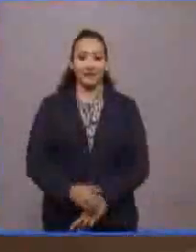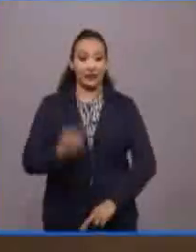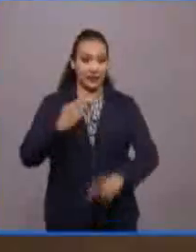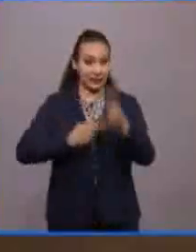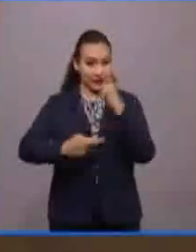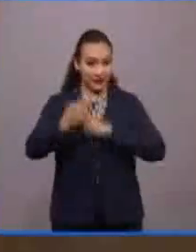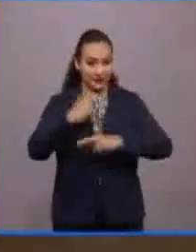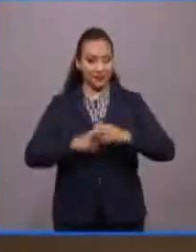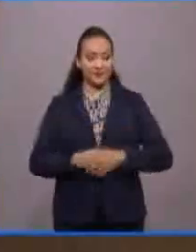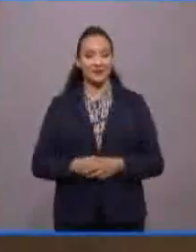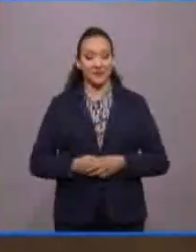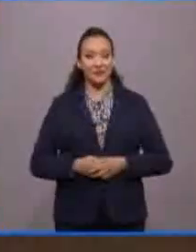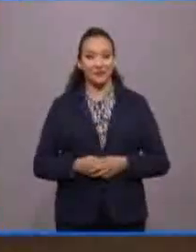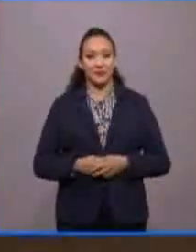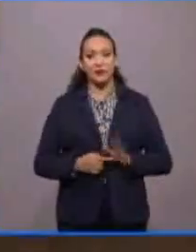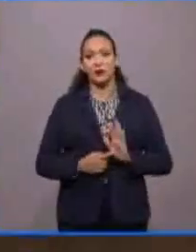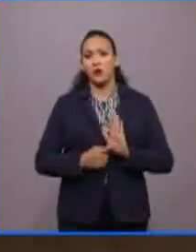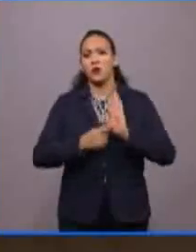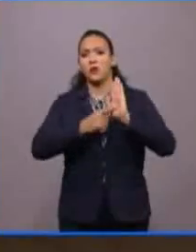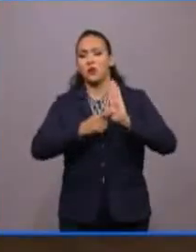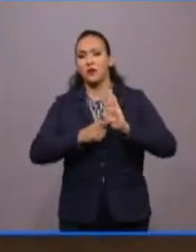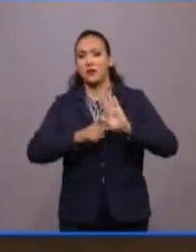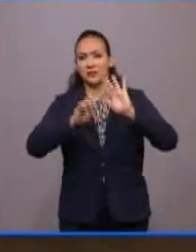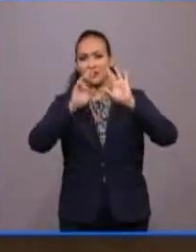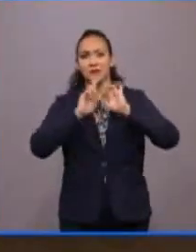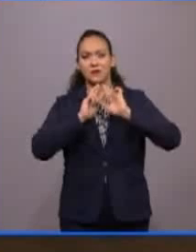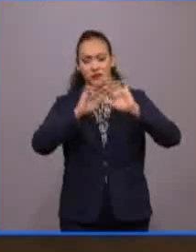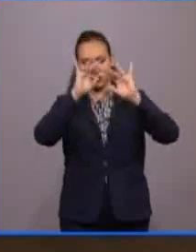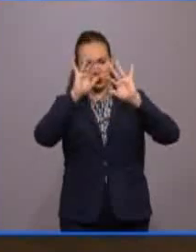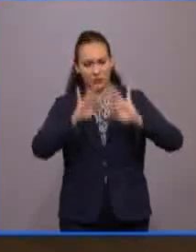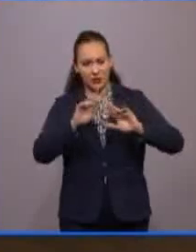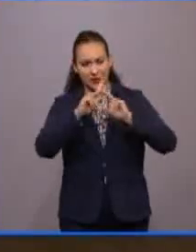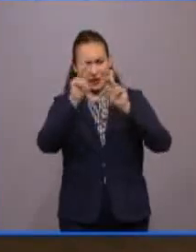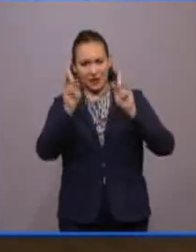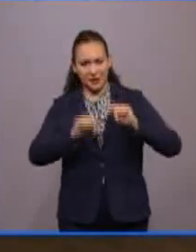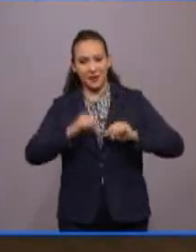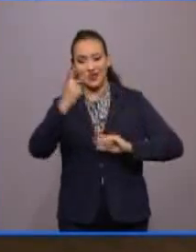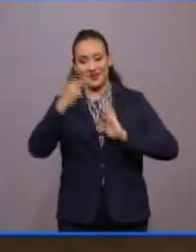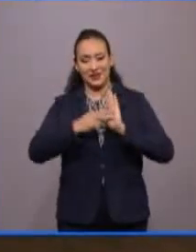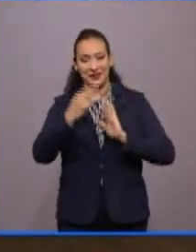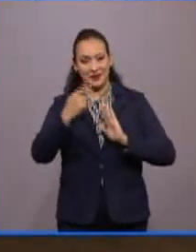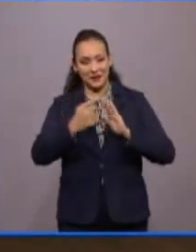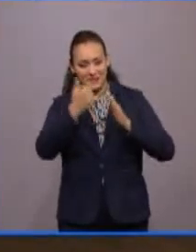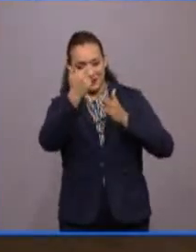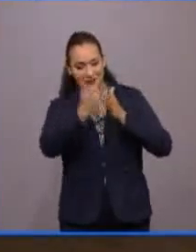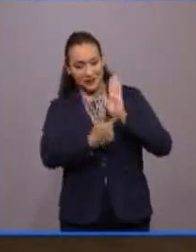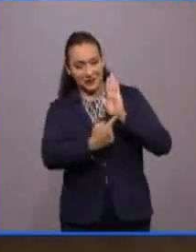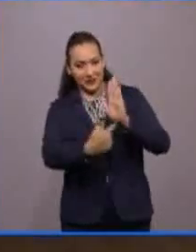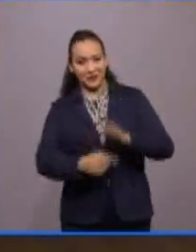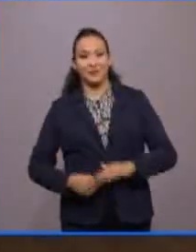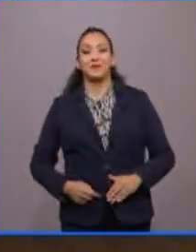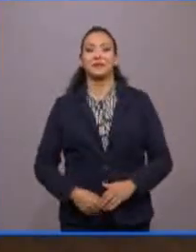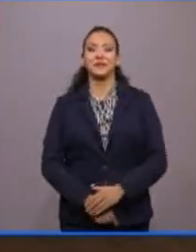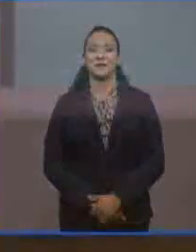Más adelante, presentan resultados del Índice de Paz México 2025.